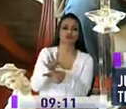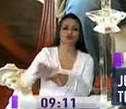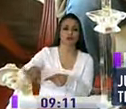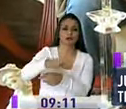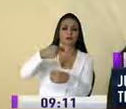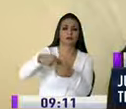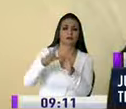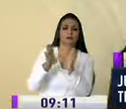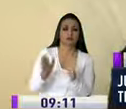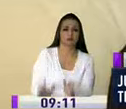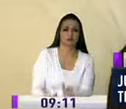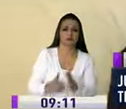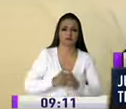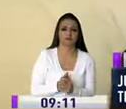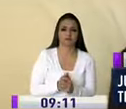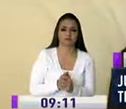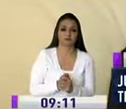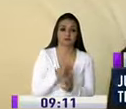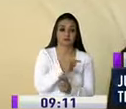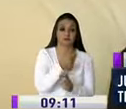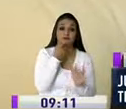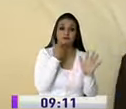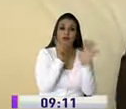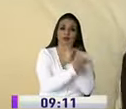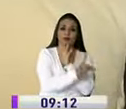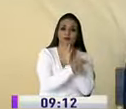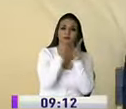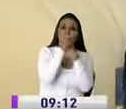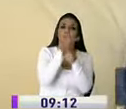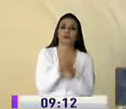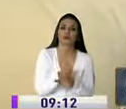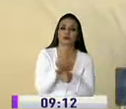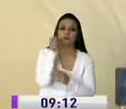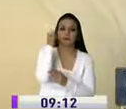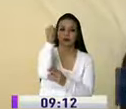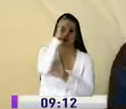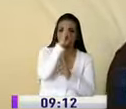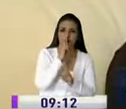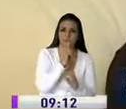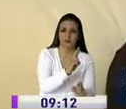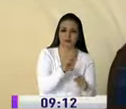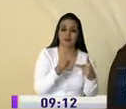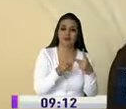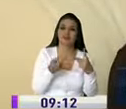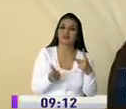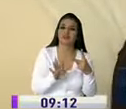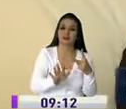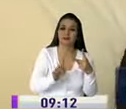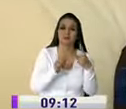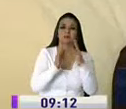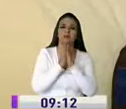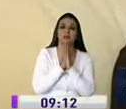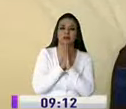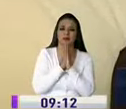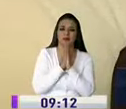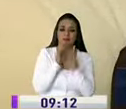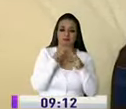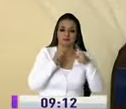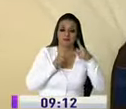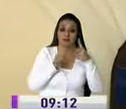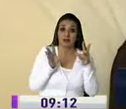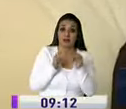Consejo. Esa demanda de acción de protección y por lo tanto también esa petición de medidas cautelares